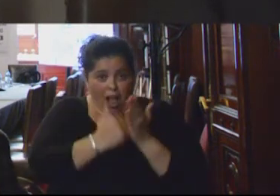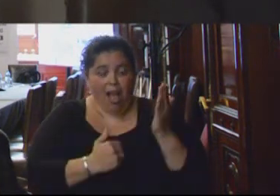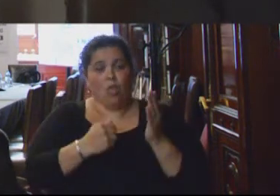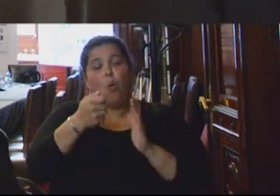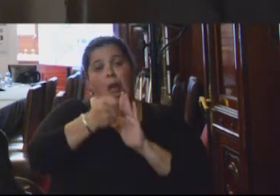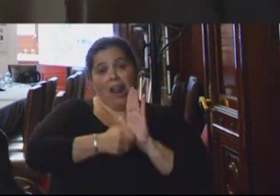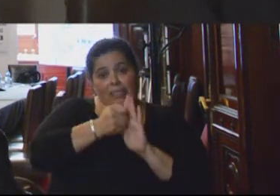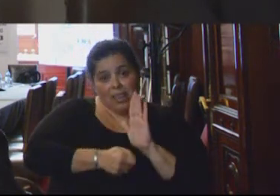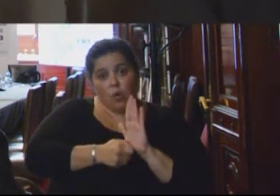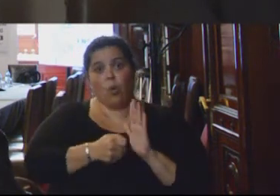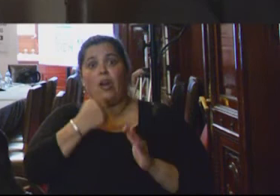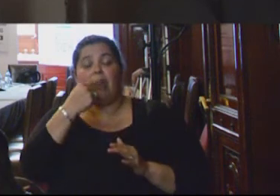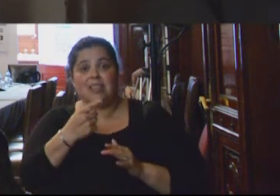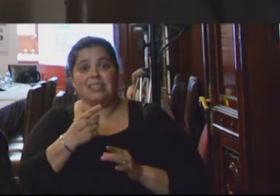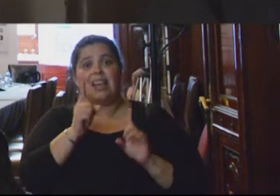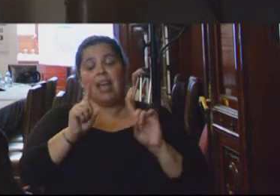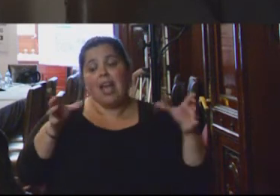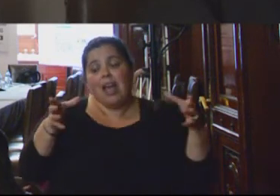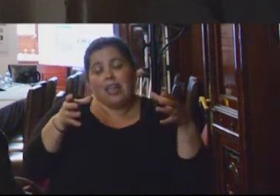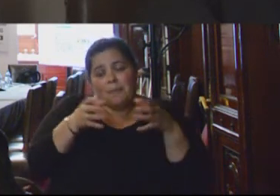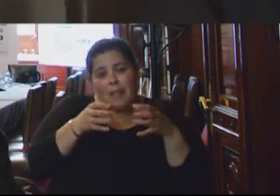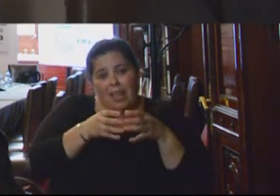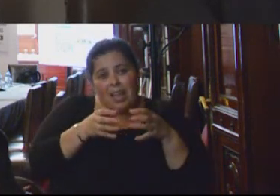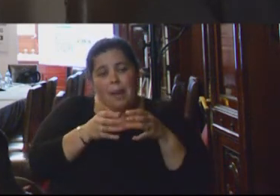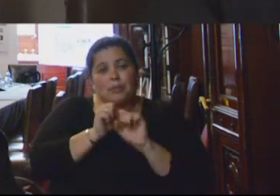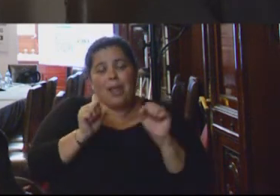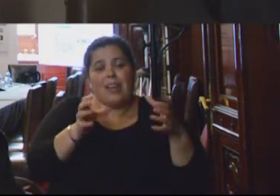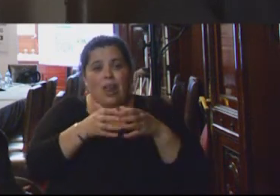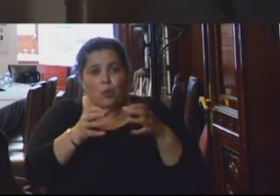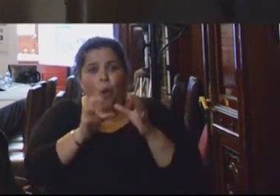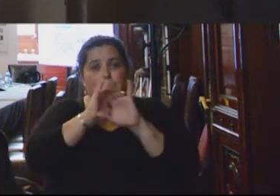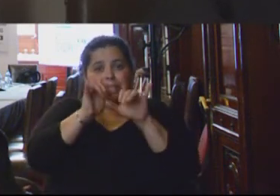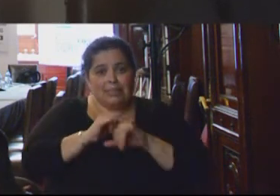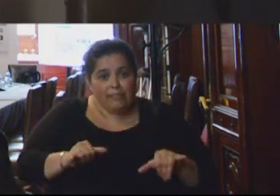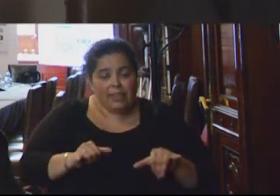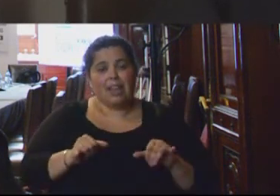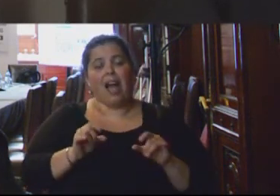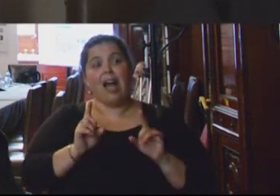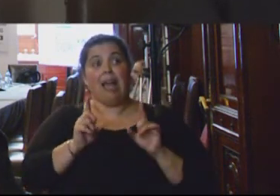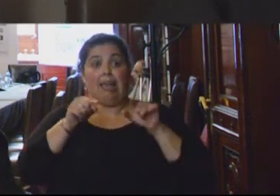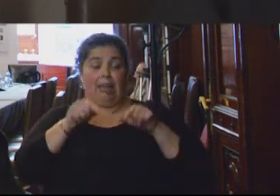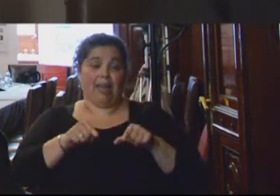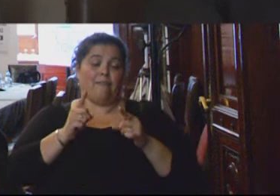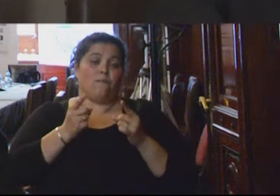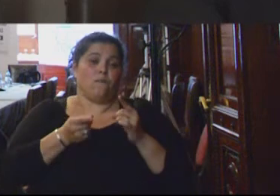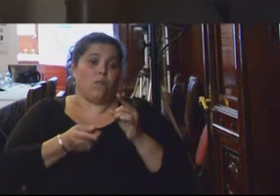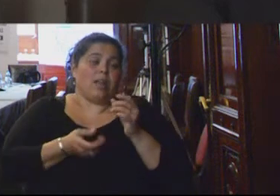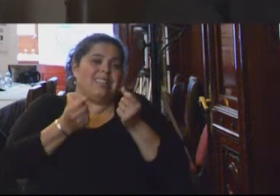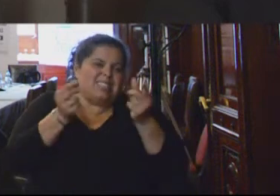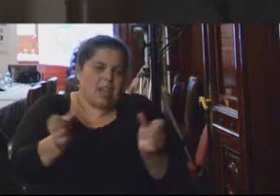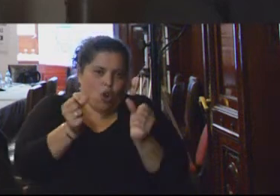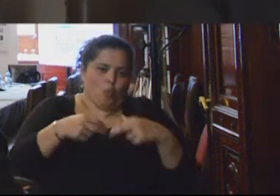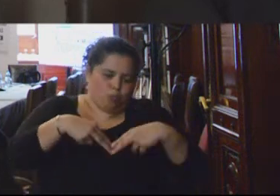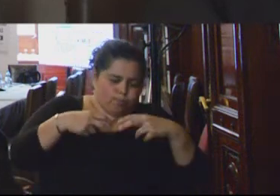de asociación y reunión pacífica y si bien ha sometido a un examen especial de la